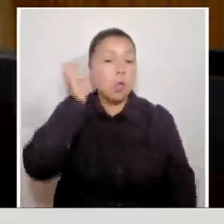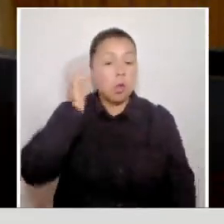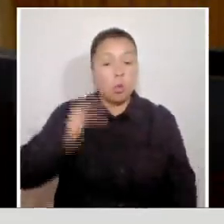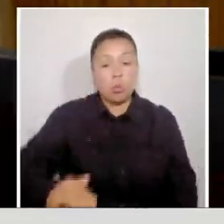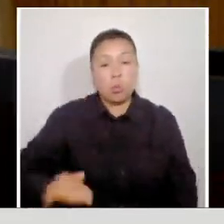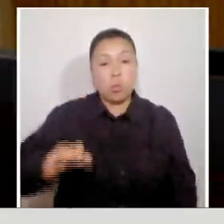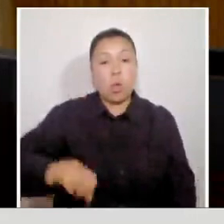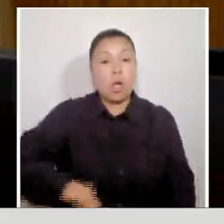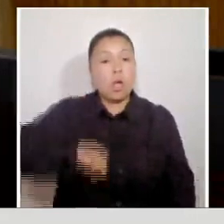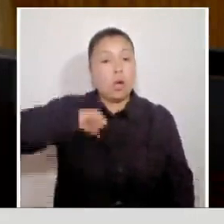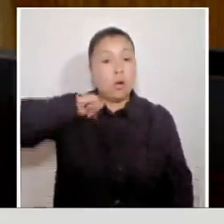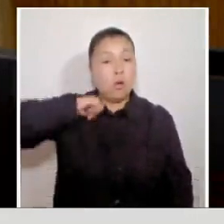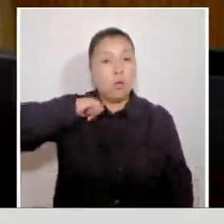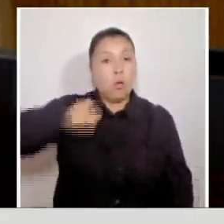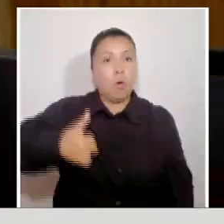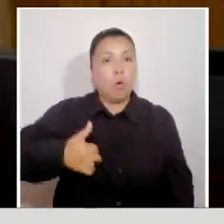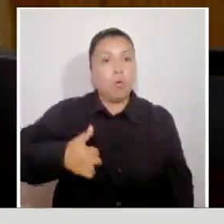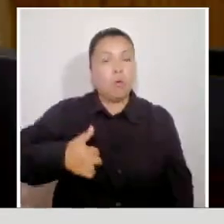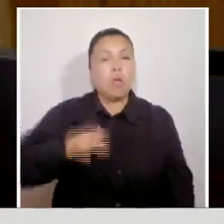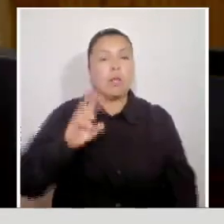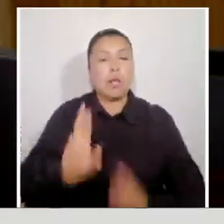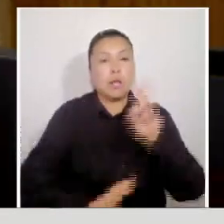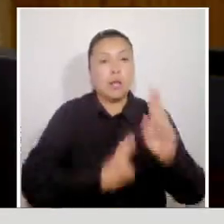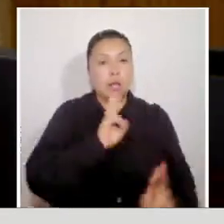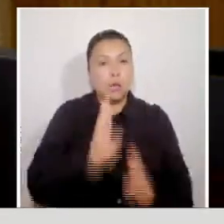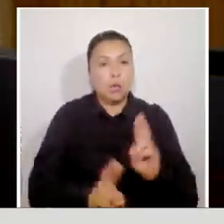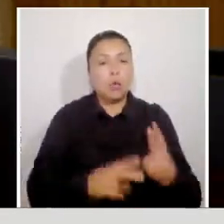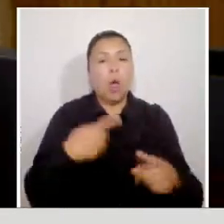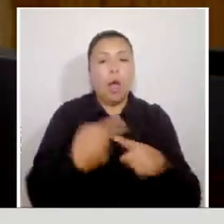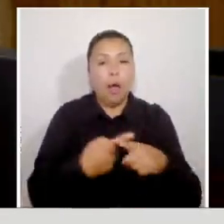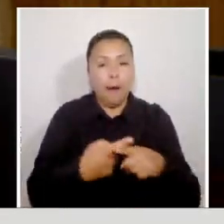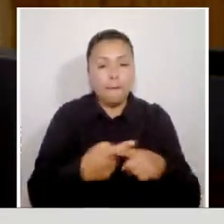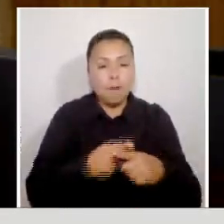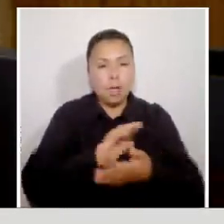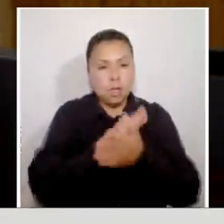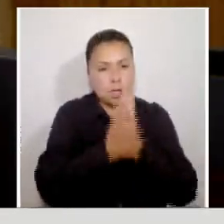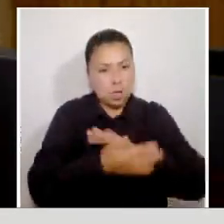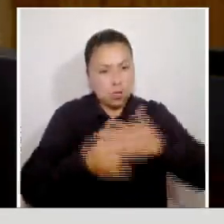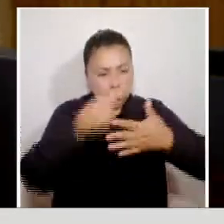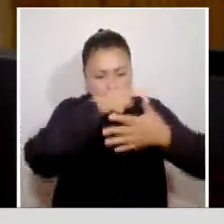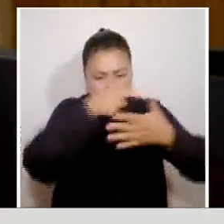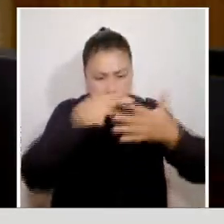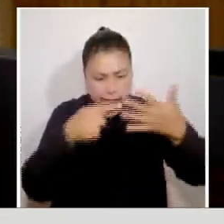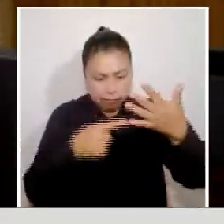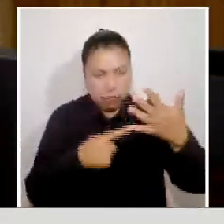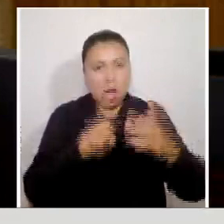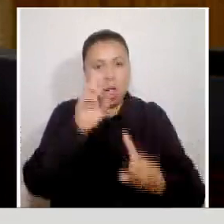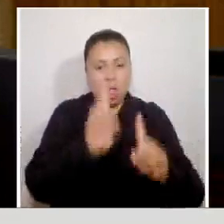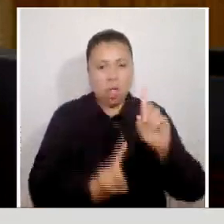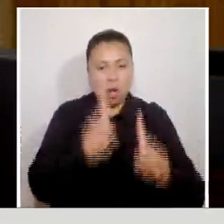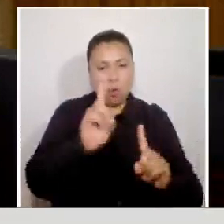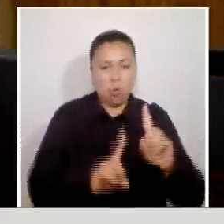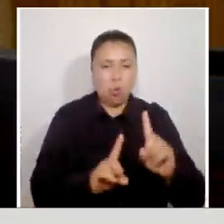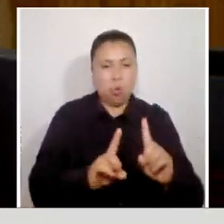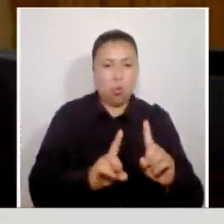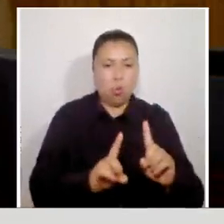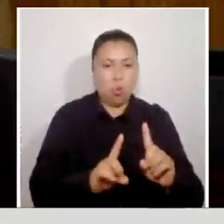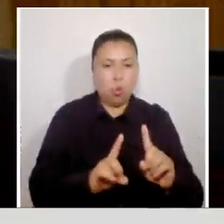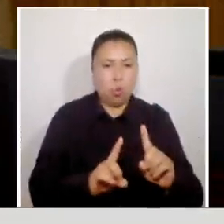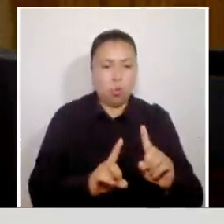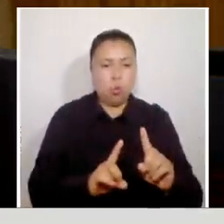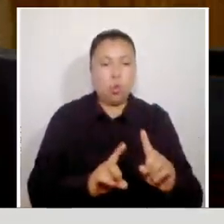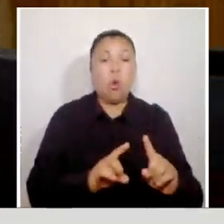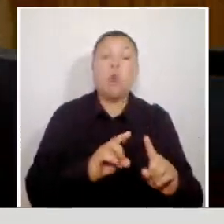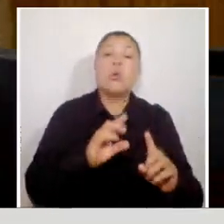adolescentes en relación abusos de todo orden de alguna o alguno de sus